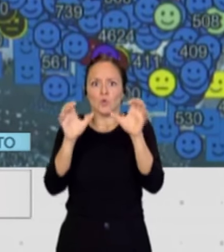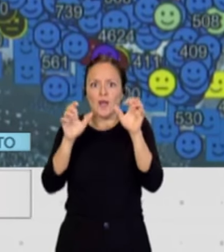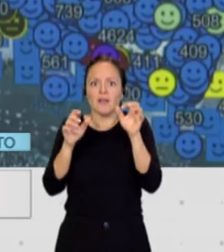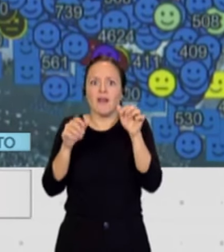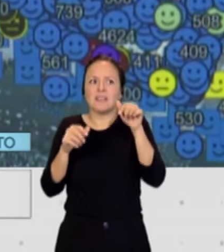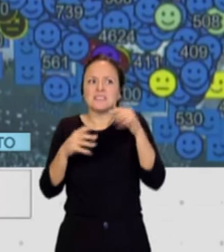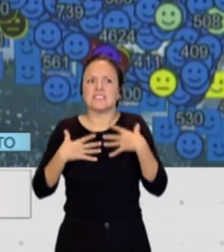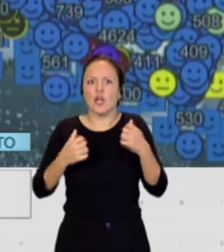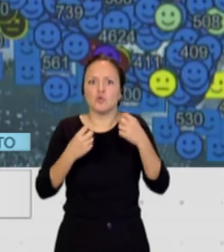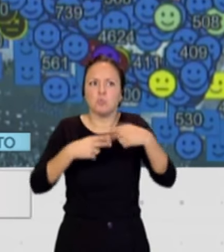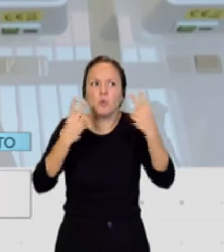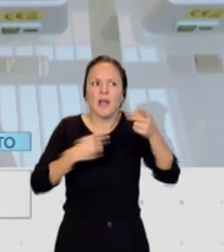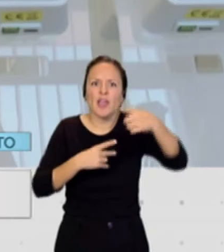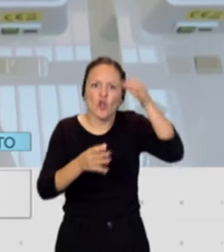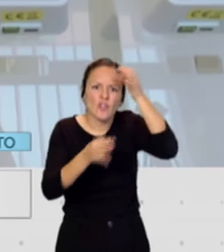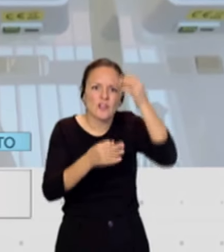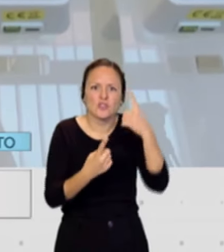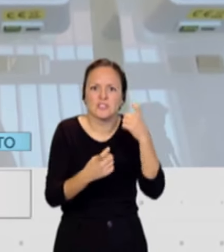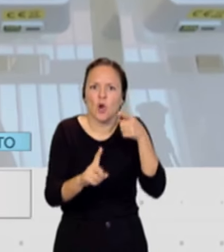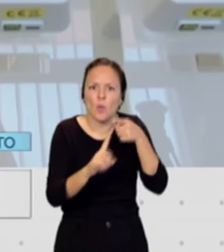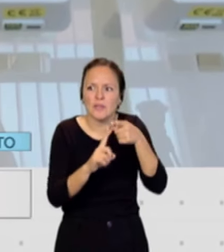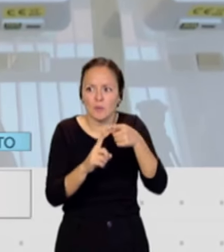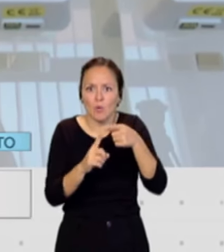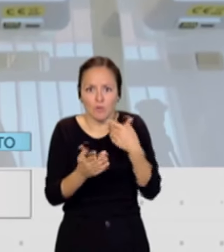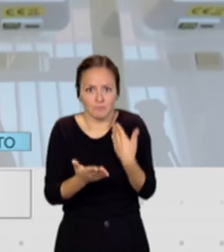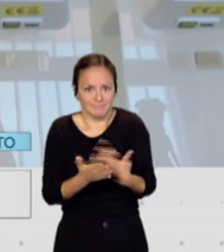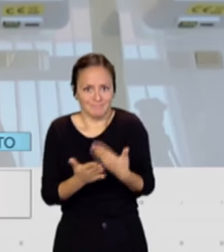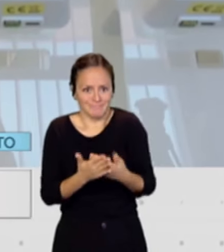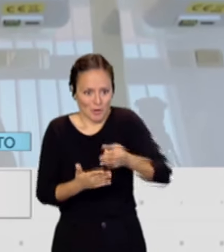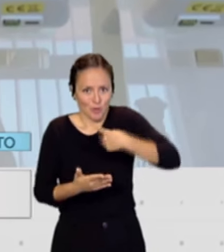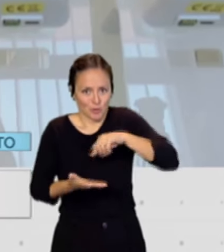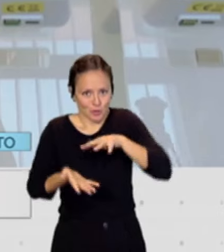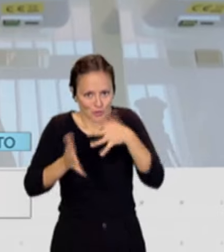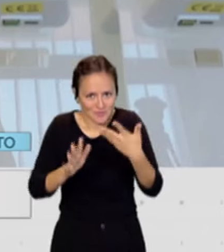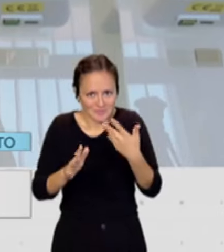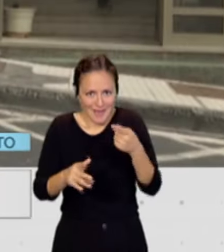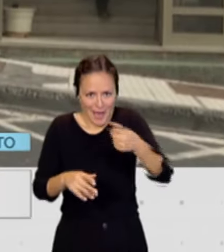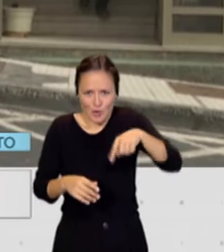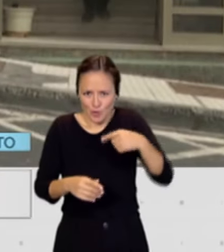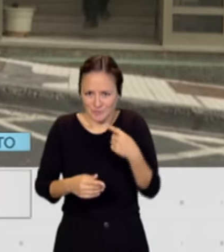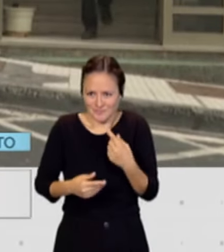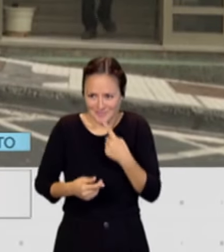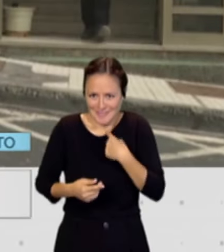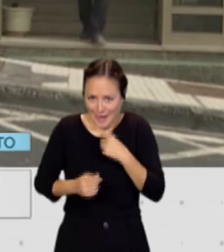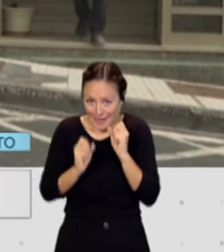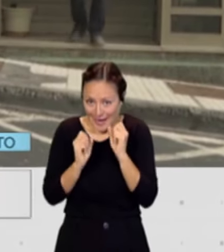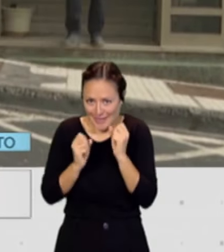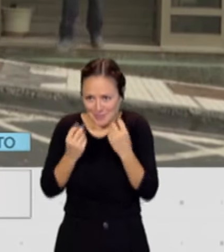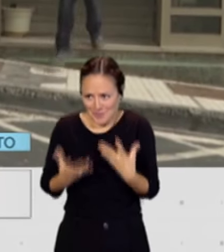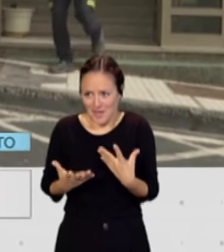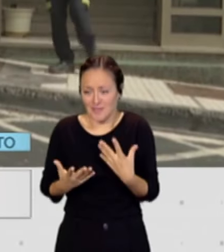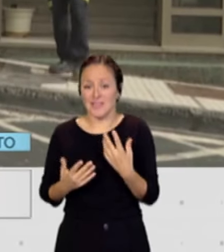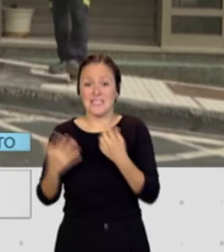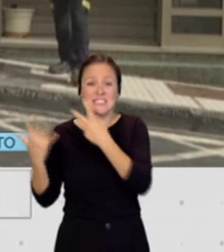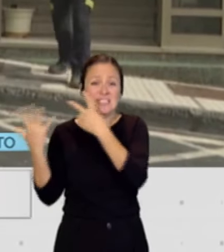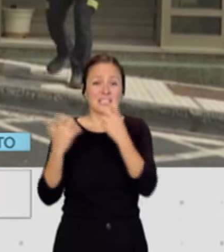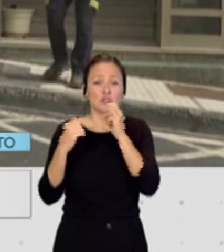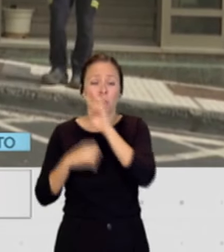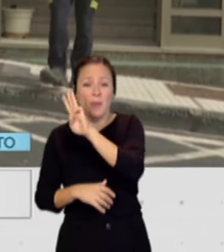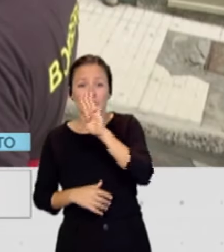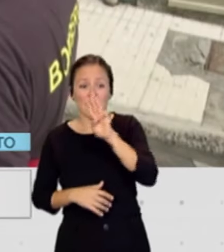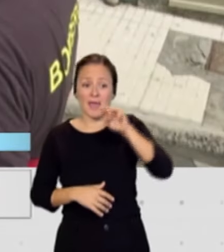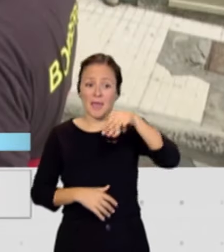avalar todo lo que estamos haciendo No nosotros nos hemos llevado desde el primer momento por los 700 ppm que ya ellos marcaban en algún informe